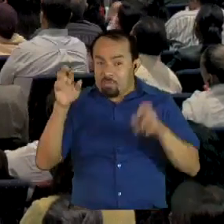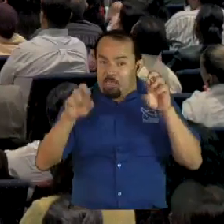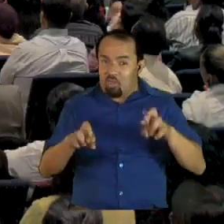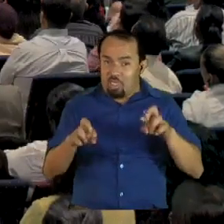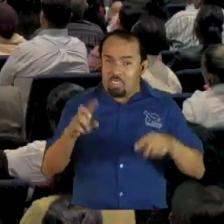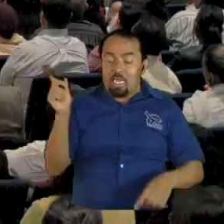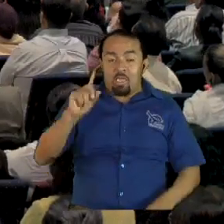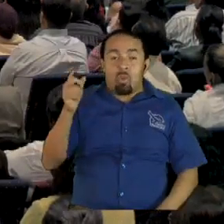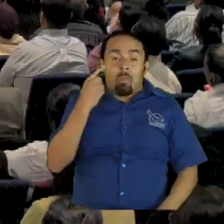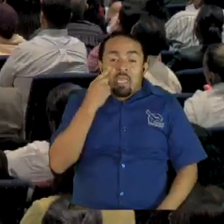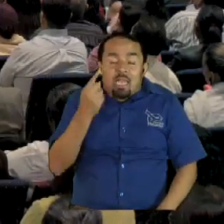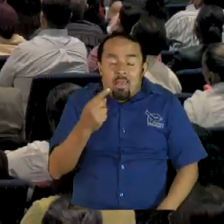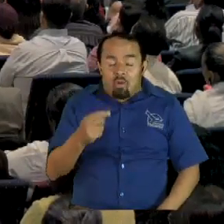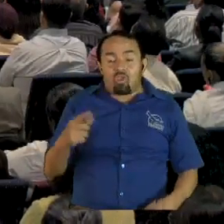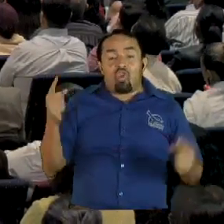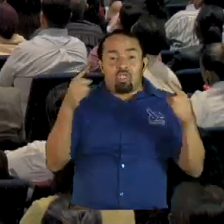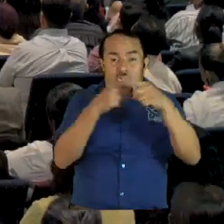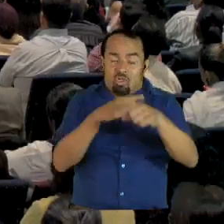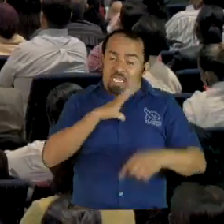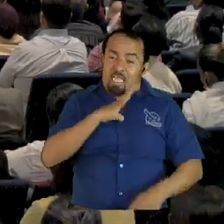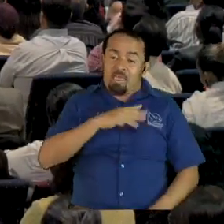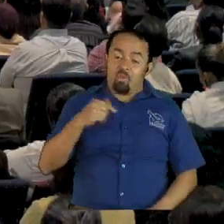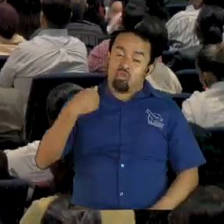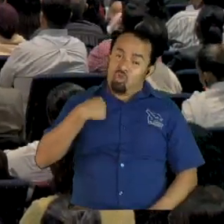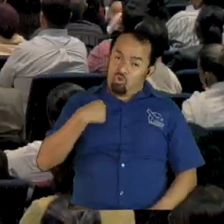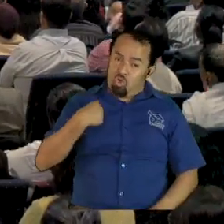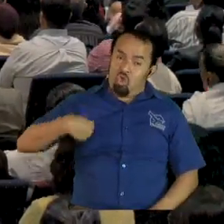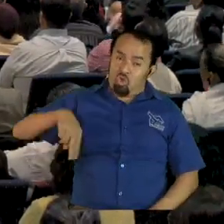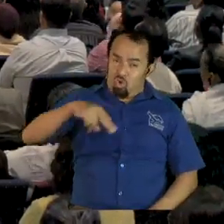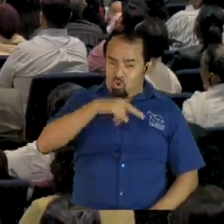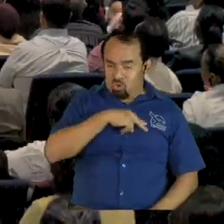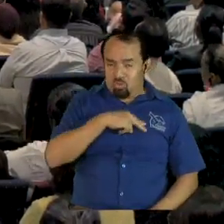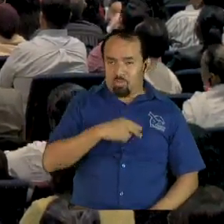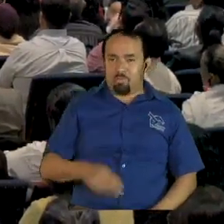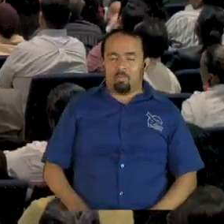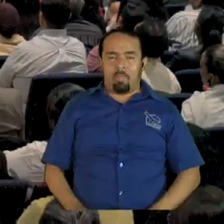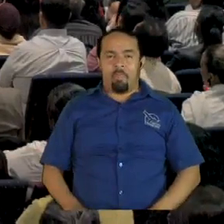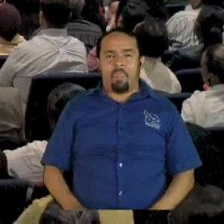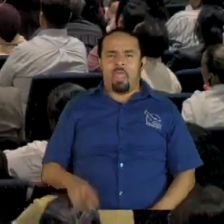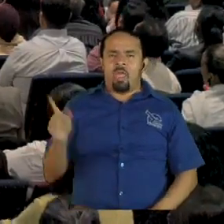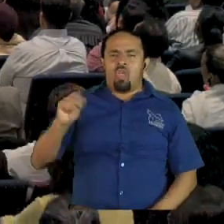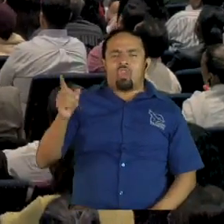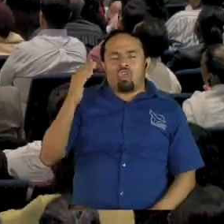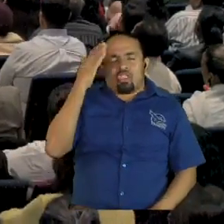aliento. Todo el mundo sabe quién tiene mal aliento, menos el que lo tiene.